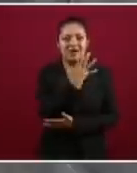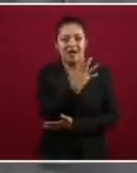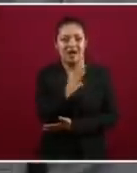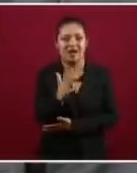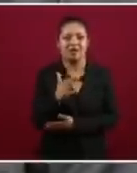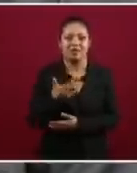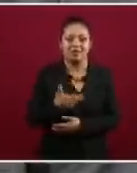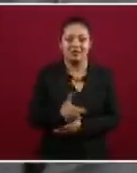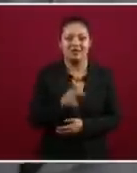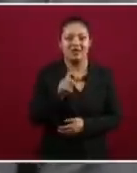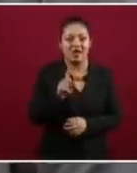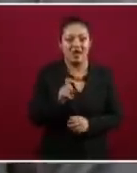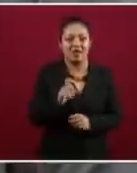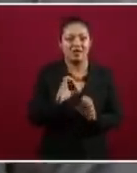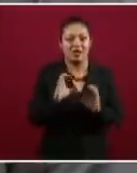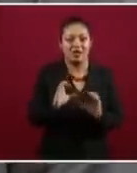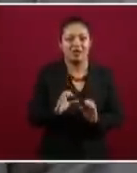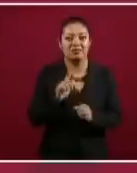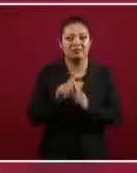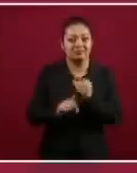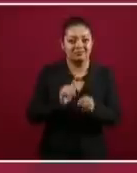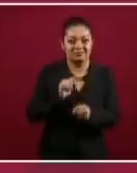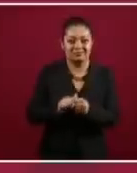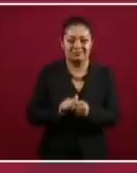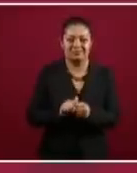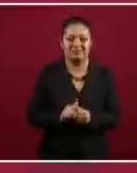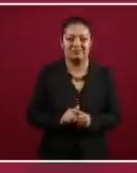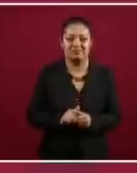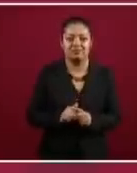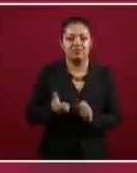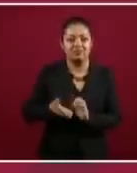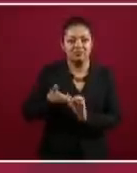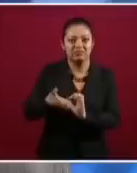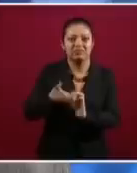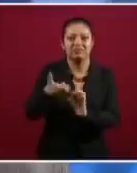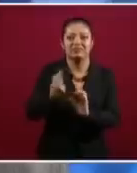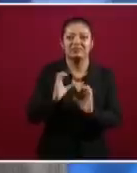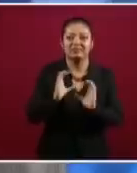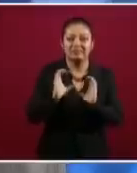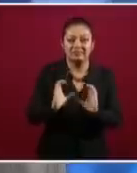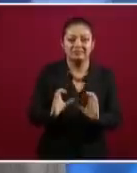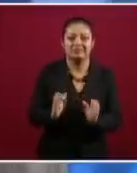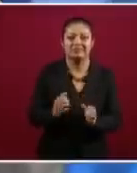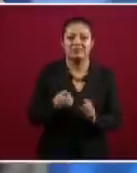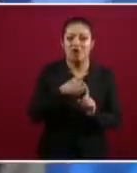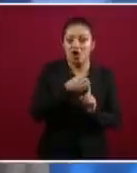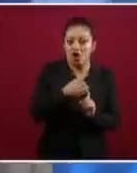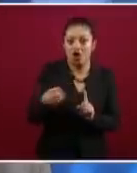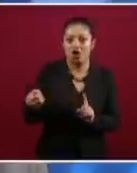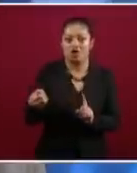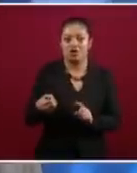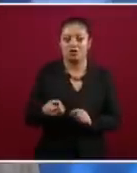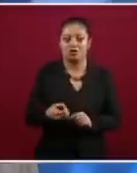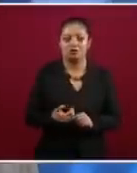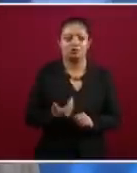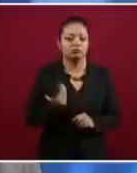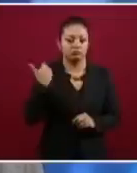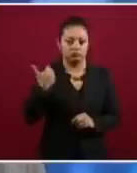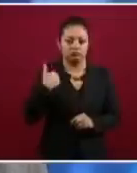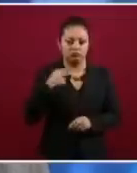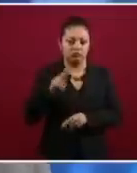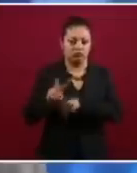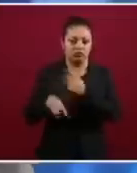que sea un desarrollo ordenado en lo urbano. Acabo de estar en